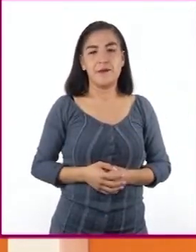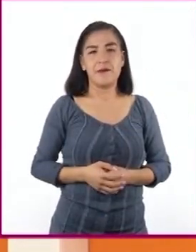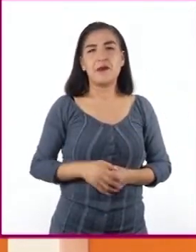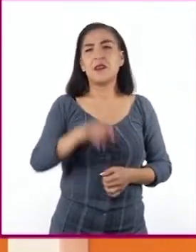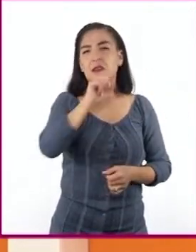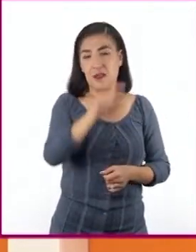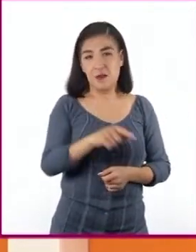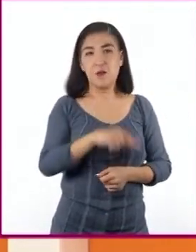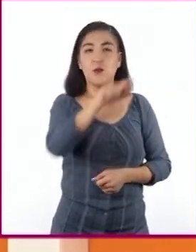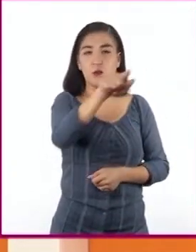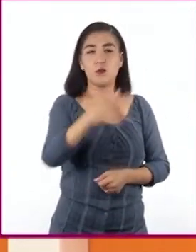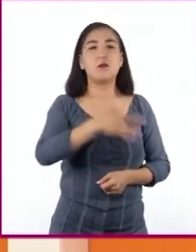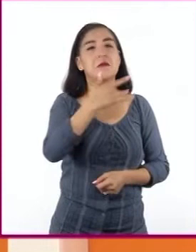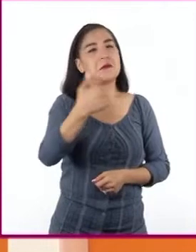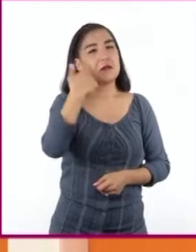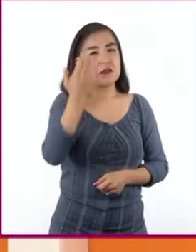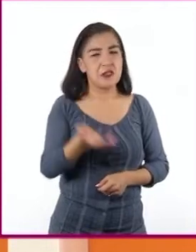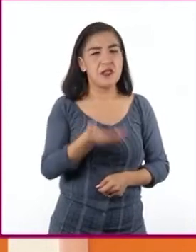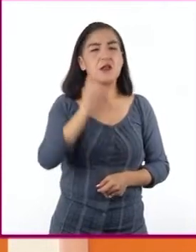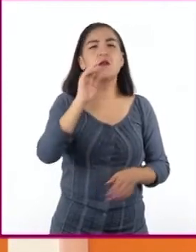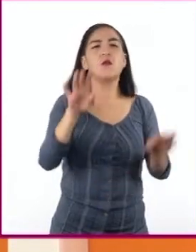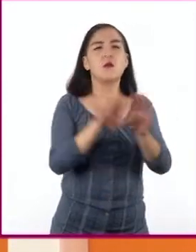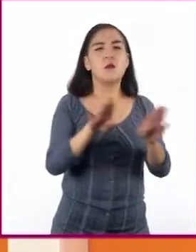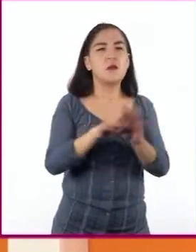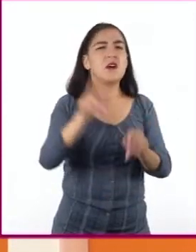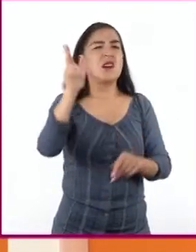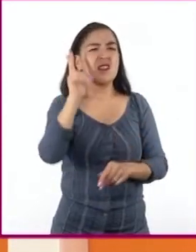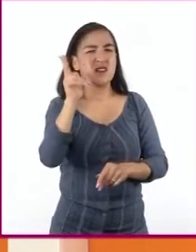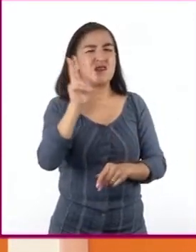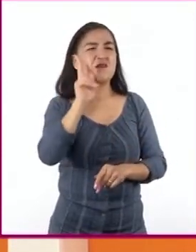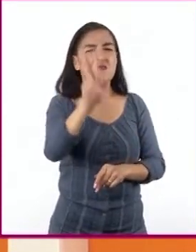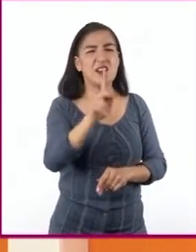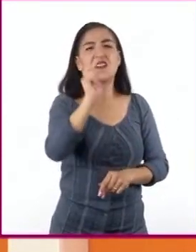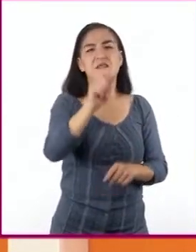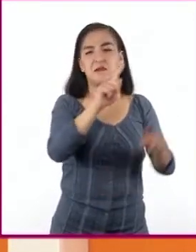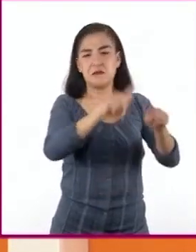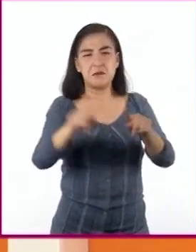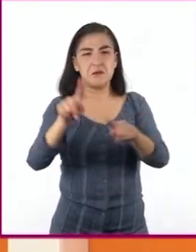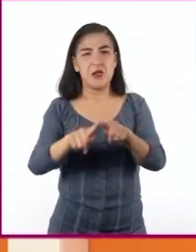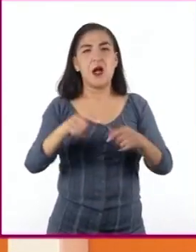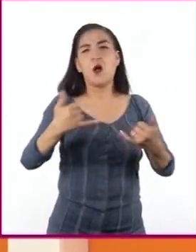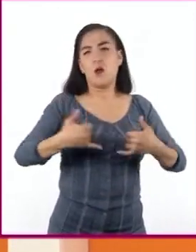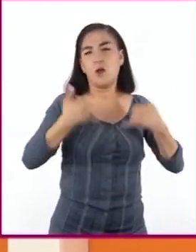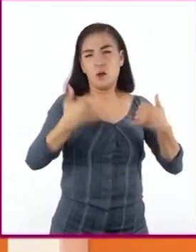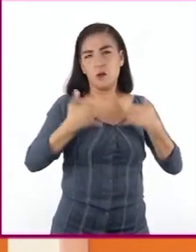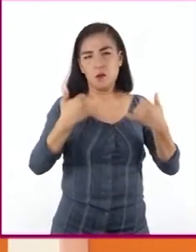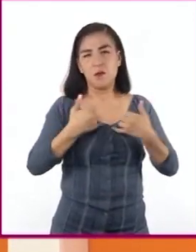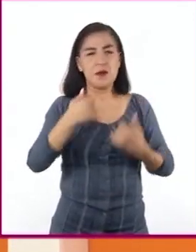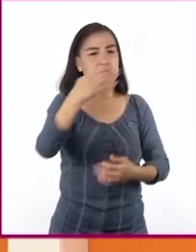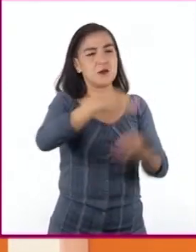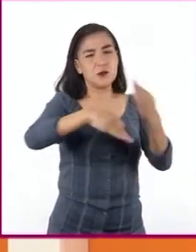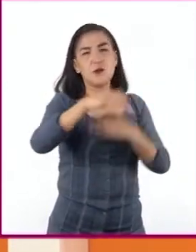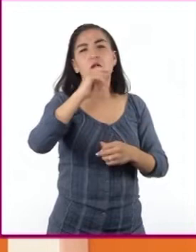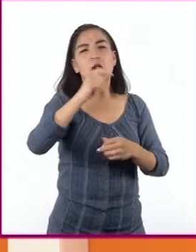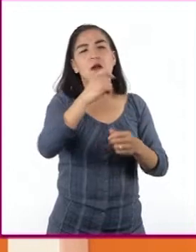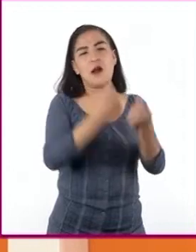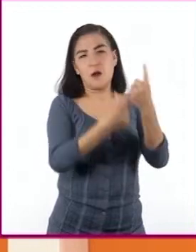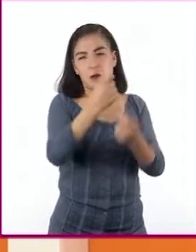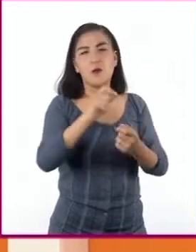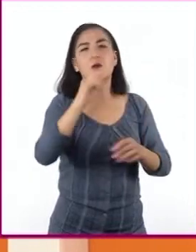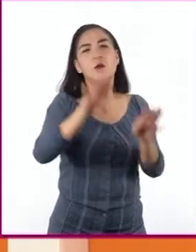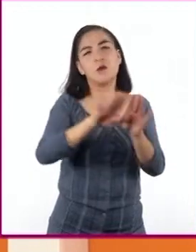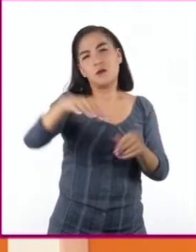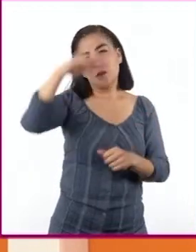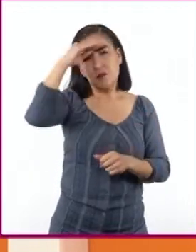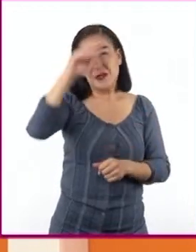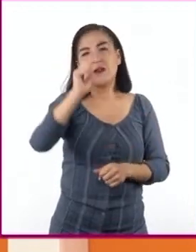parece si ven y escuchan los testimonios de algunas y algunos estudiantes respecto al uso que hacen